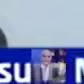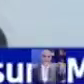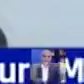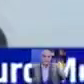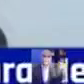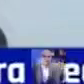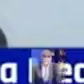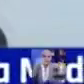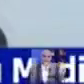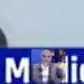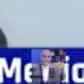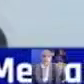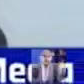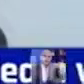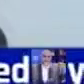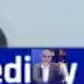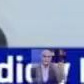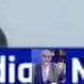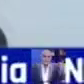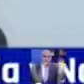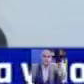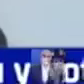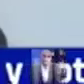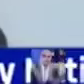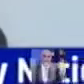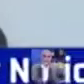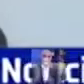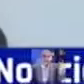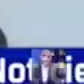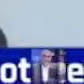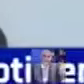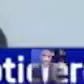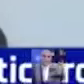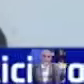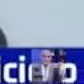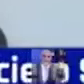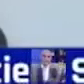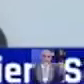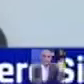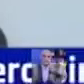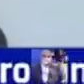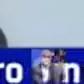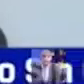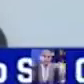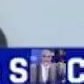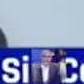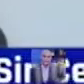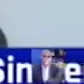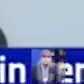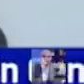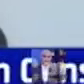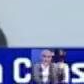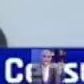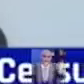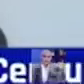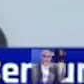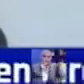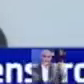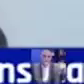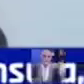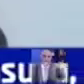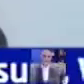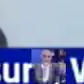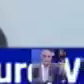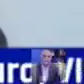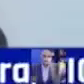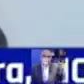quién pretende colocar a la reforma eléctrica de vital importancia, que tiene como pieza fundamental el litio, pues